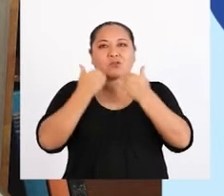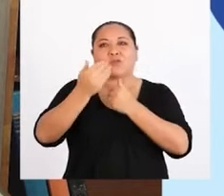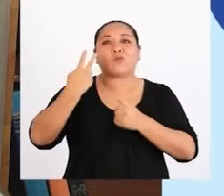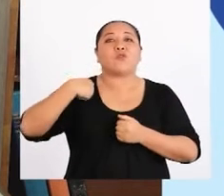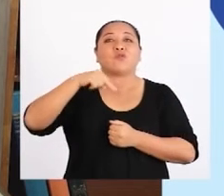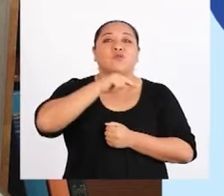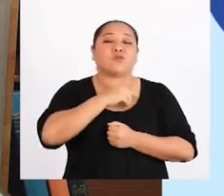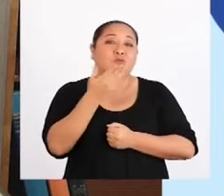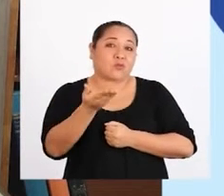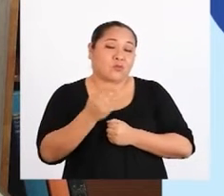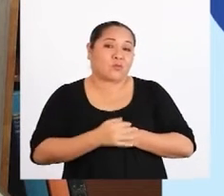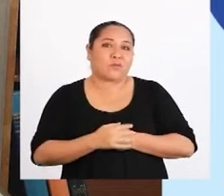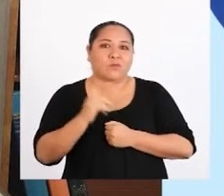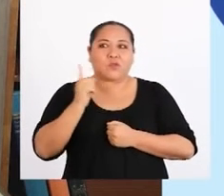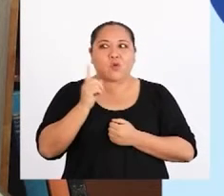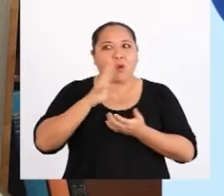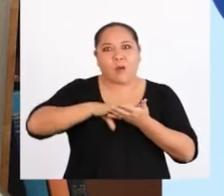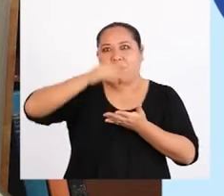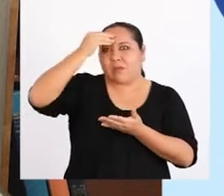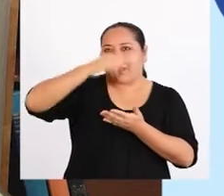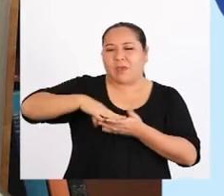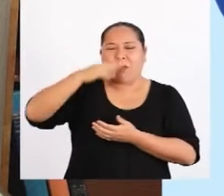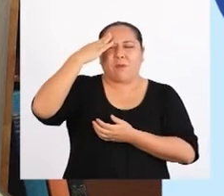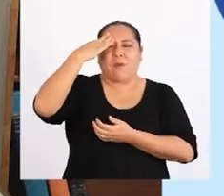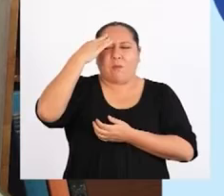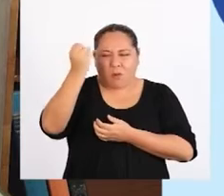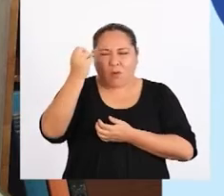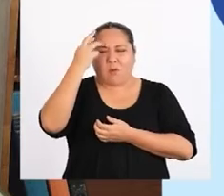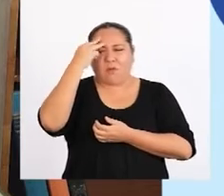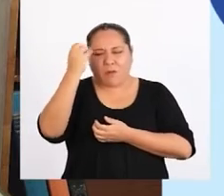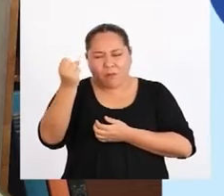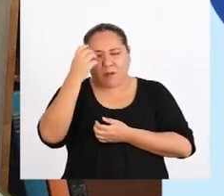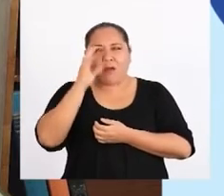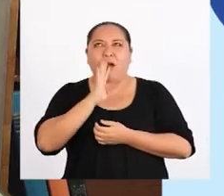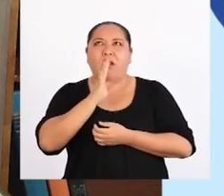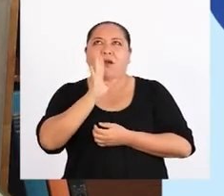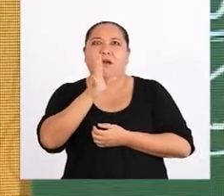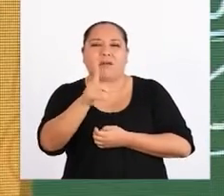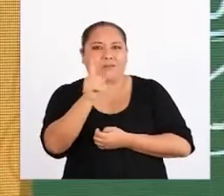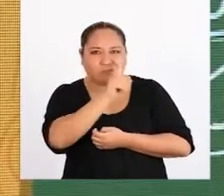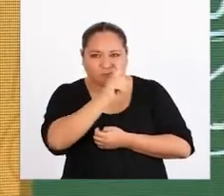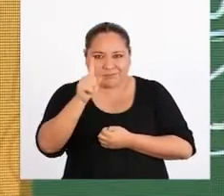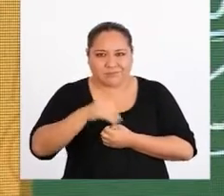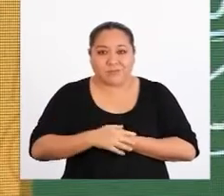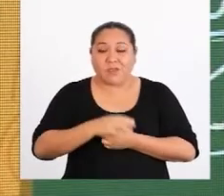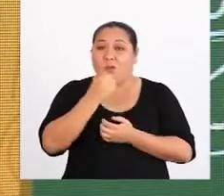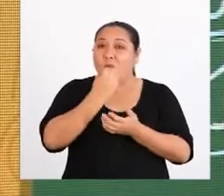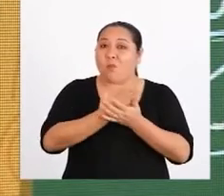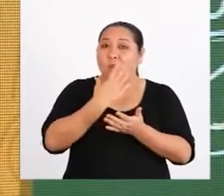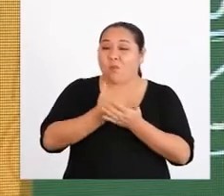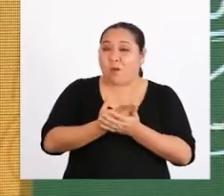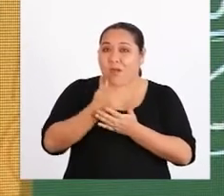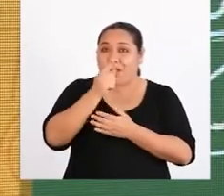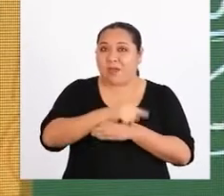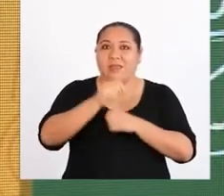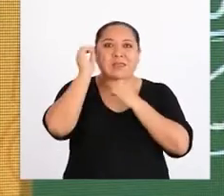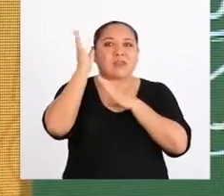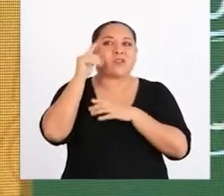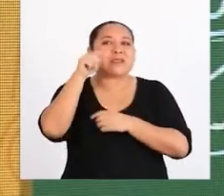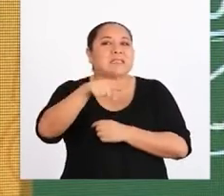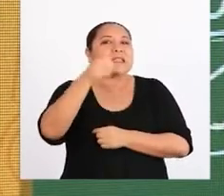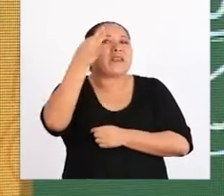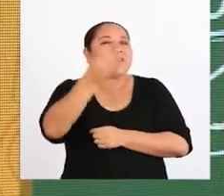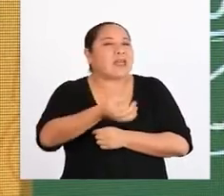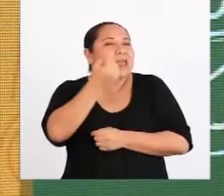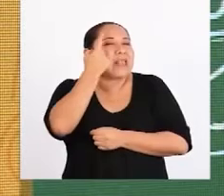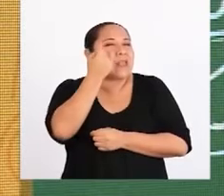por nosotros, no aprendidas de memoria o paporreteadas. Será un buen discurso siempre que hayamos